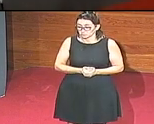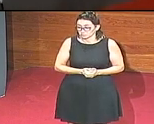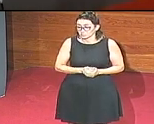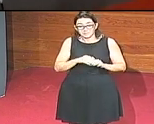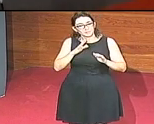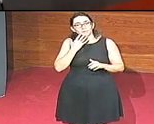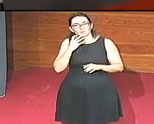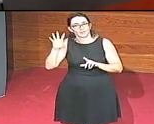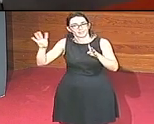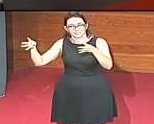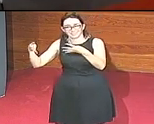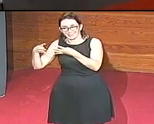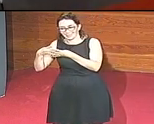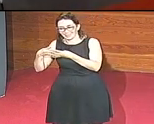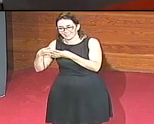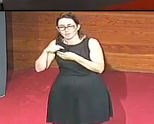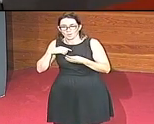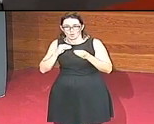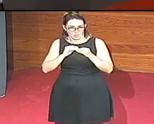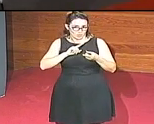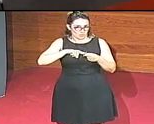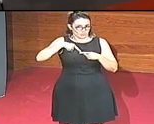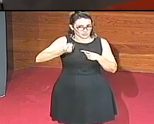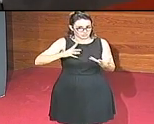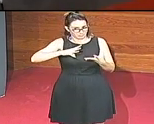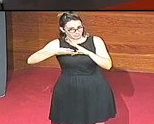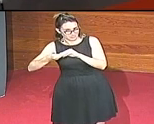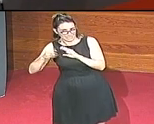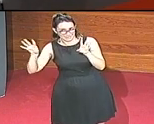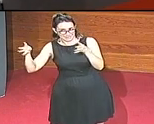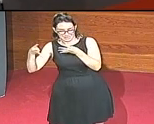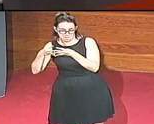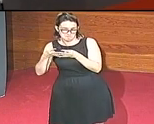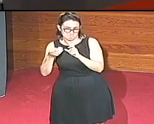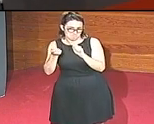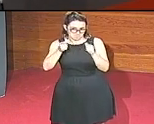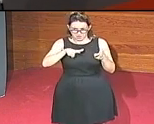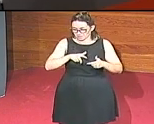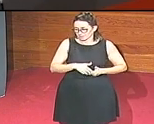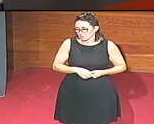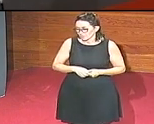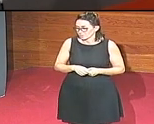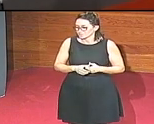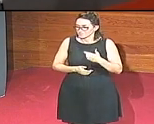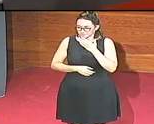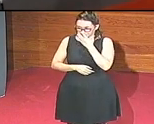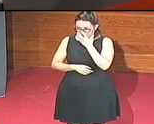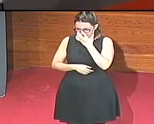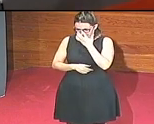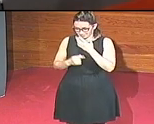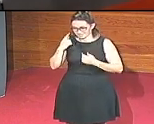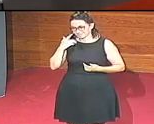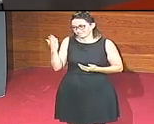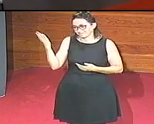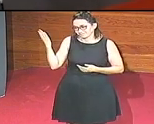internet este lo hice el logo en internet y se lo mismo pero parecido por qué por qué